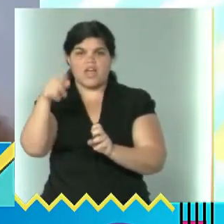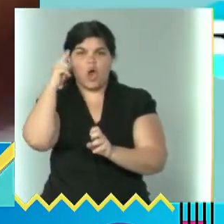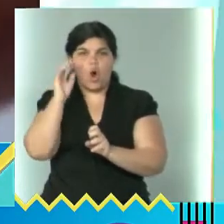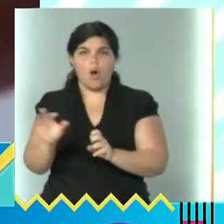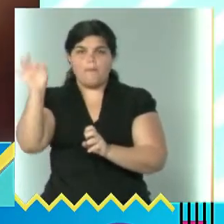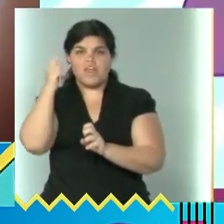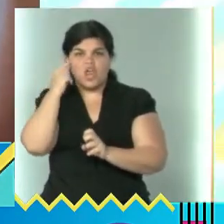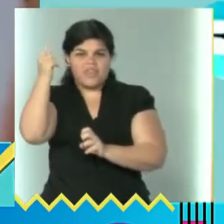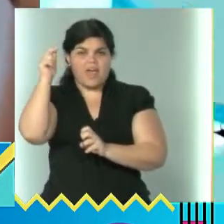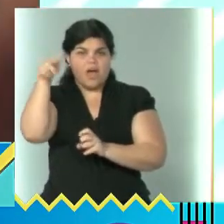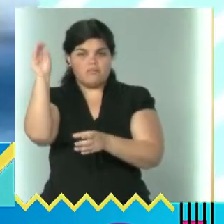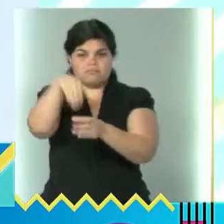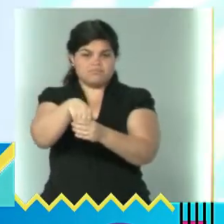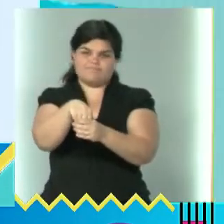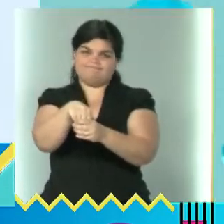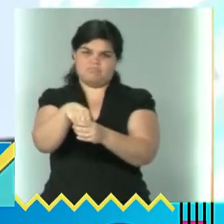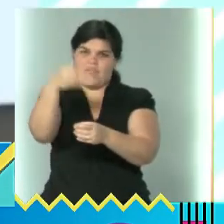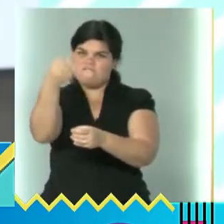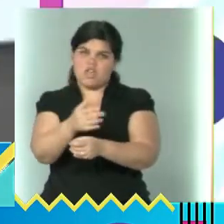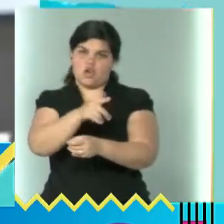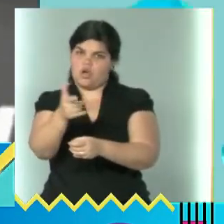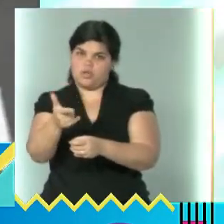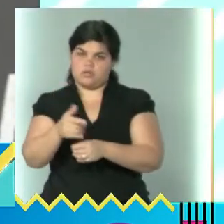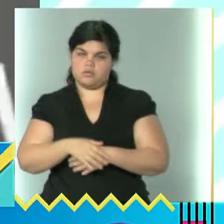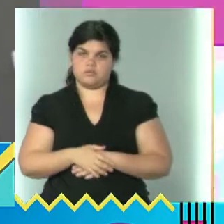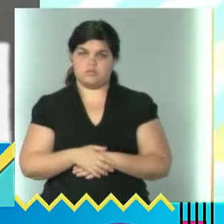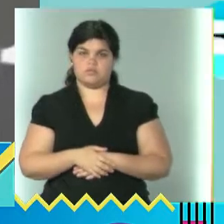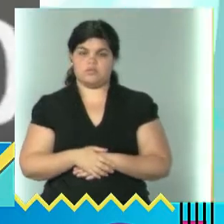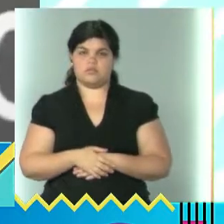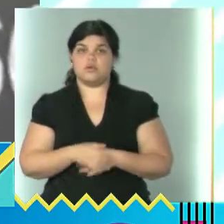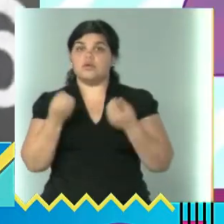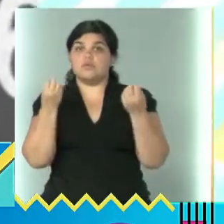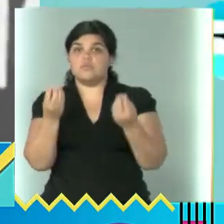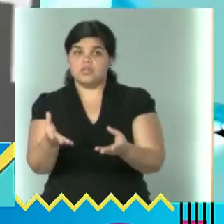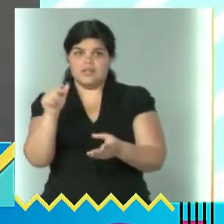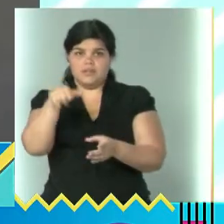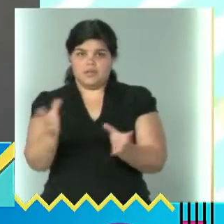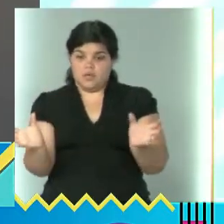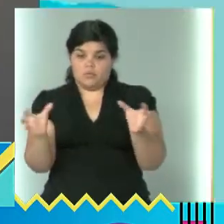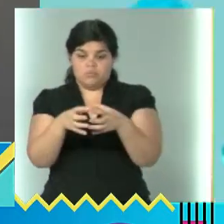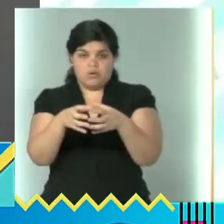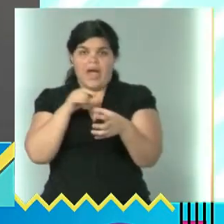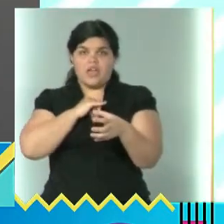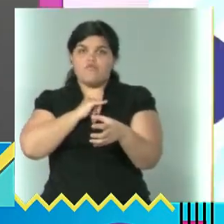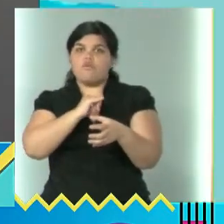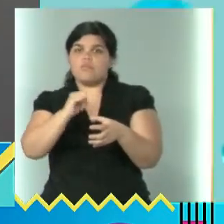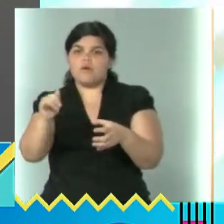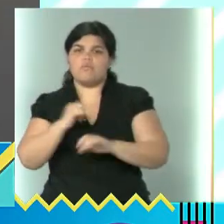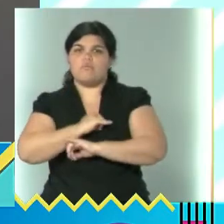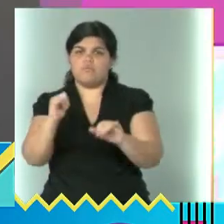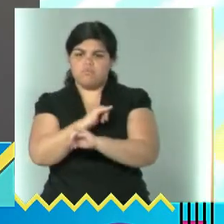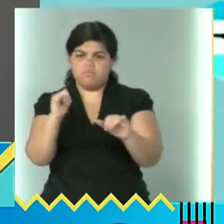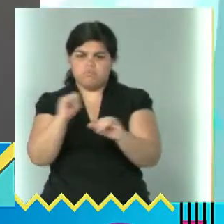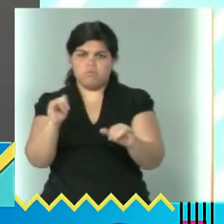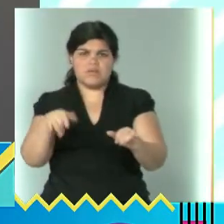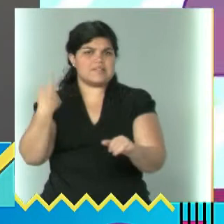ya lo veo confuso en lo que no está bueno. Porque te cierran esta burbuja donde terminás recibiendo información de cosas en las que